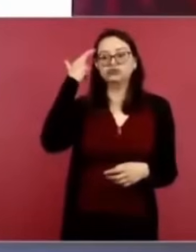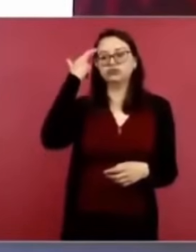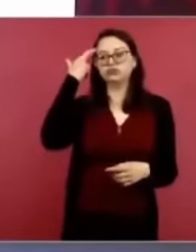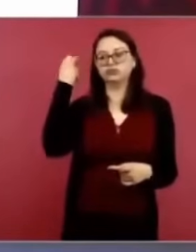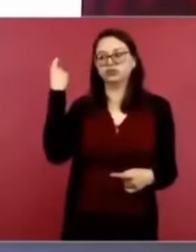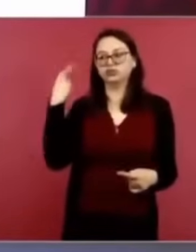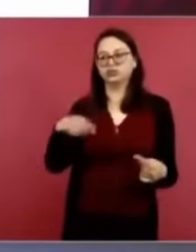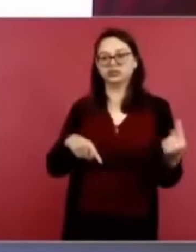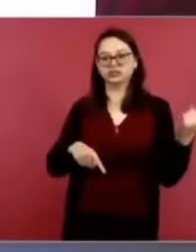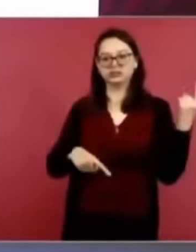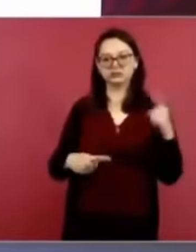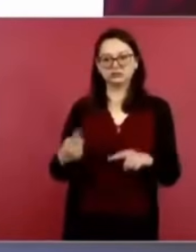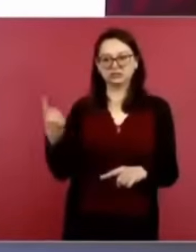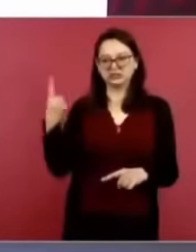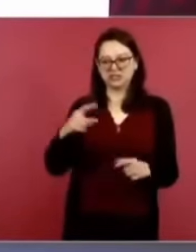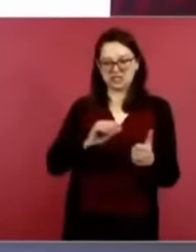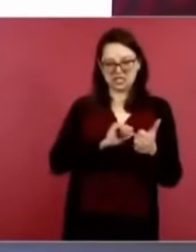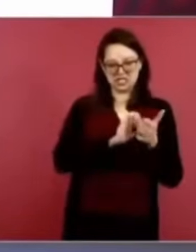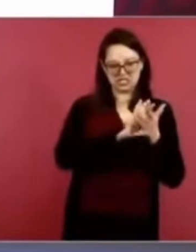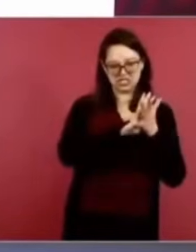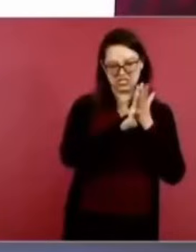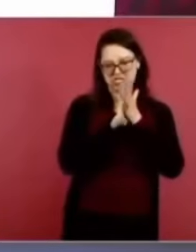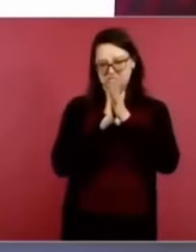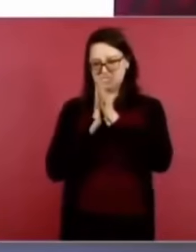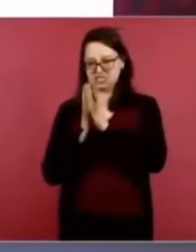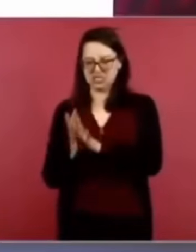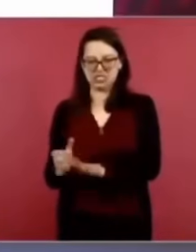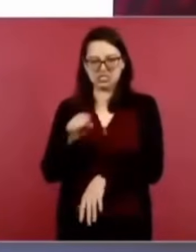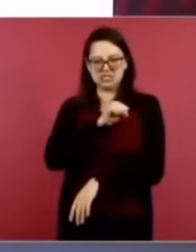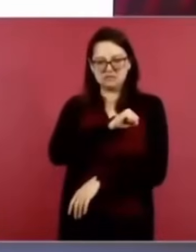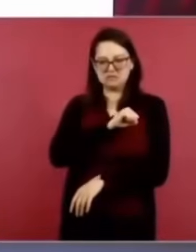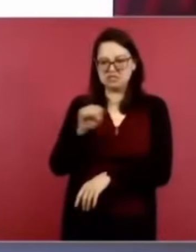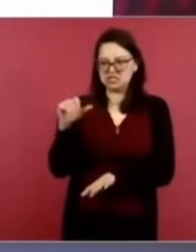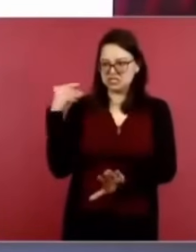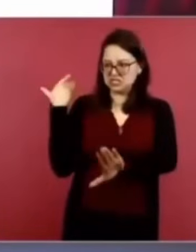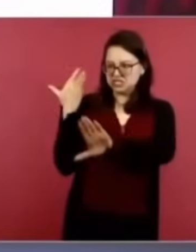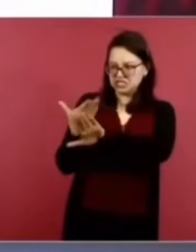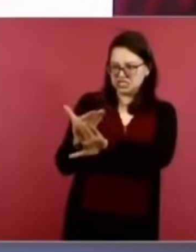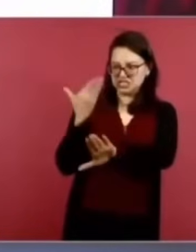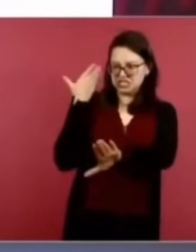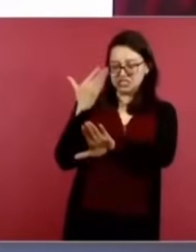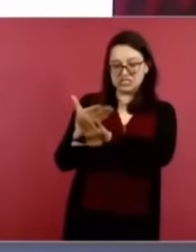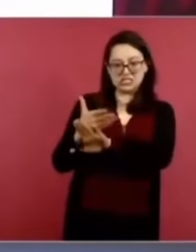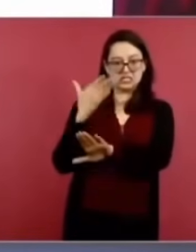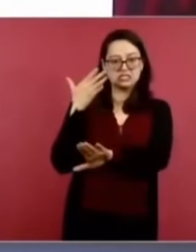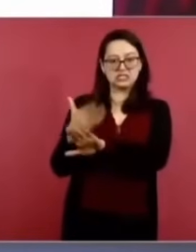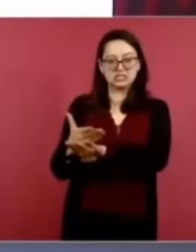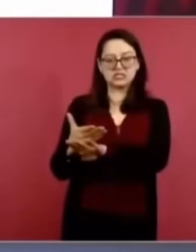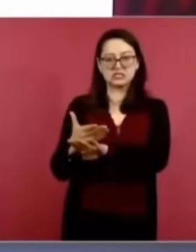gobierna de acuerdo con sus propios intereses. O sea, cuando el rey